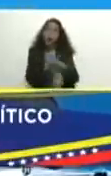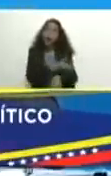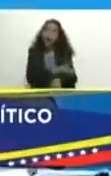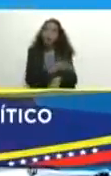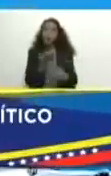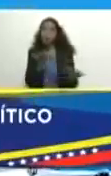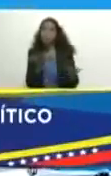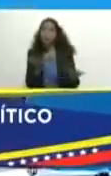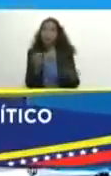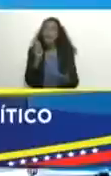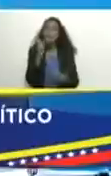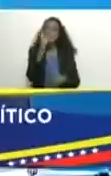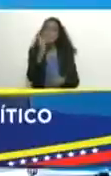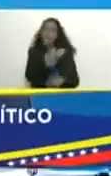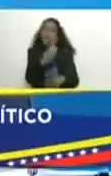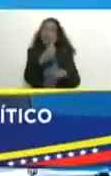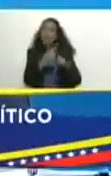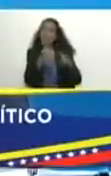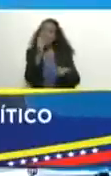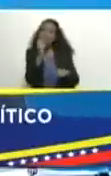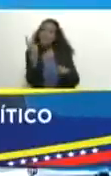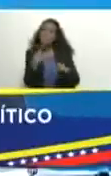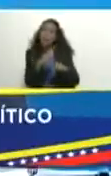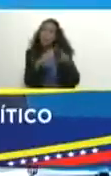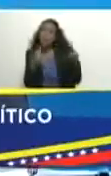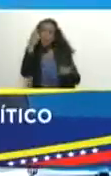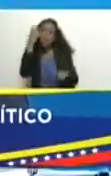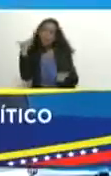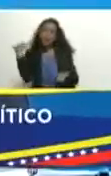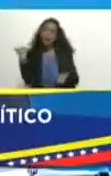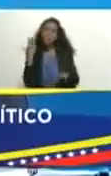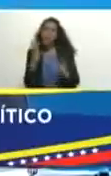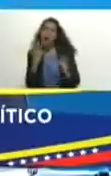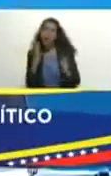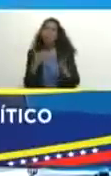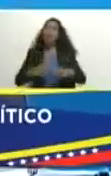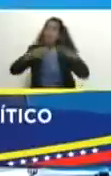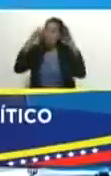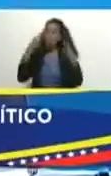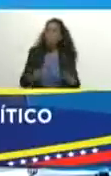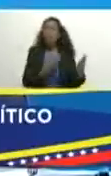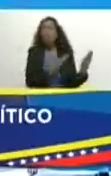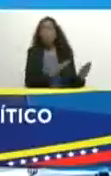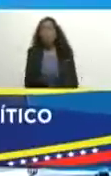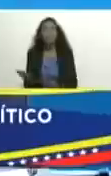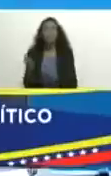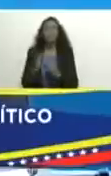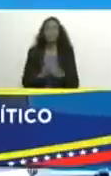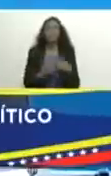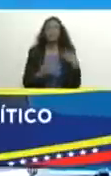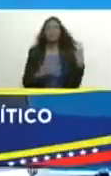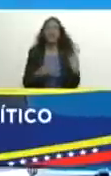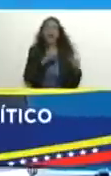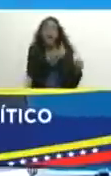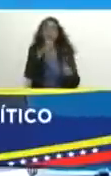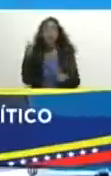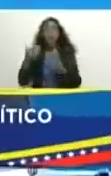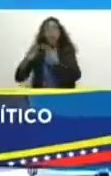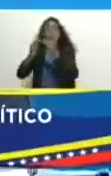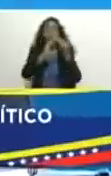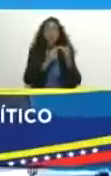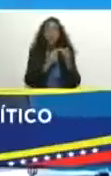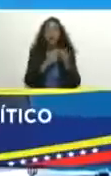como mes y medio. Y hoy, bueno, ya de manera formal, y la invitación es que cada comunidad de